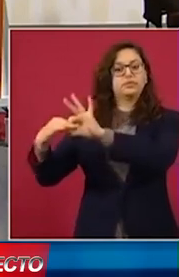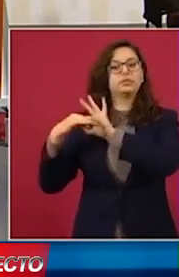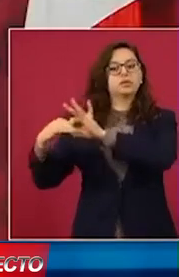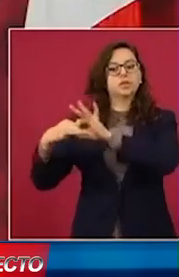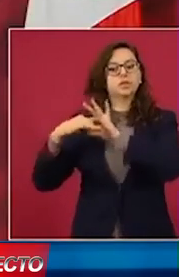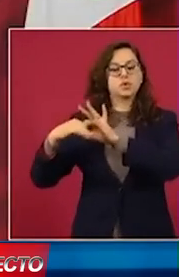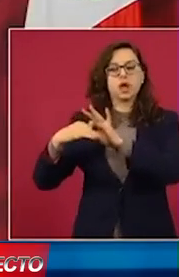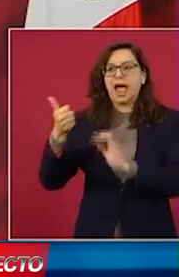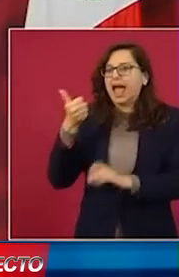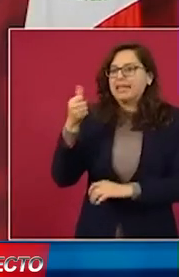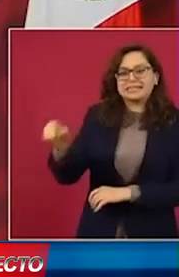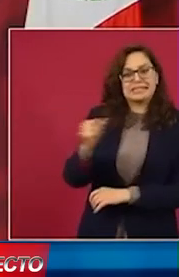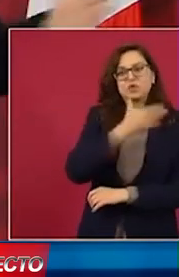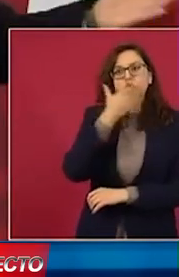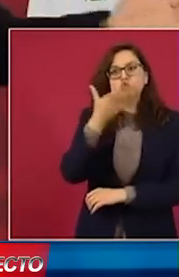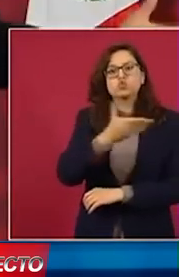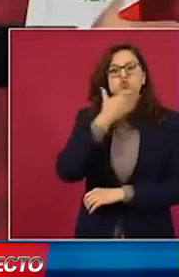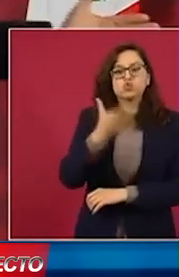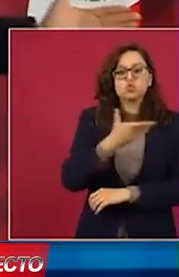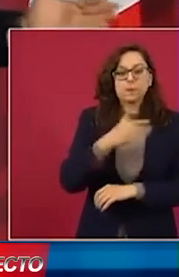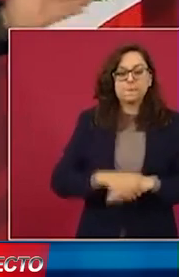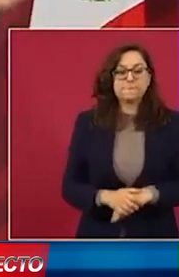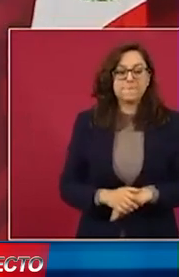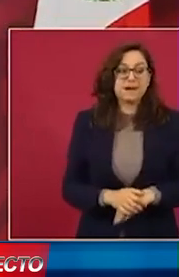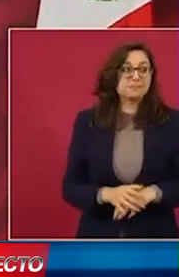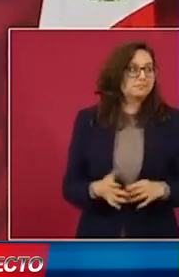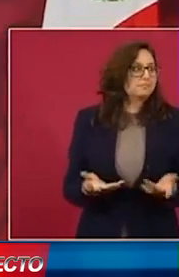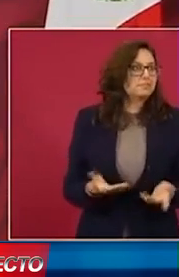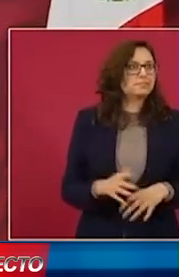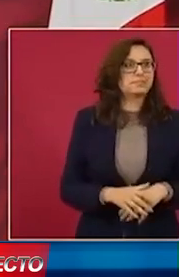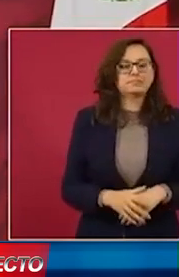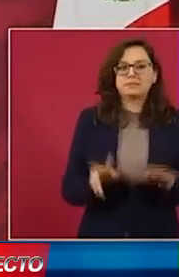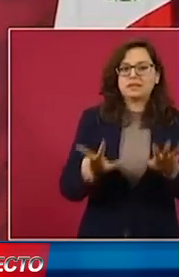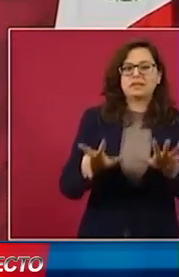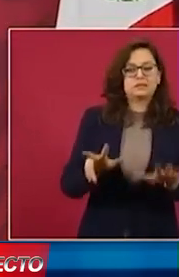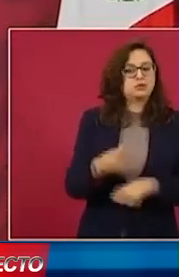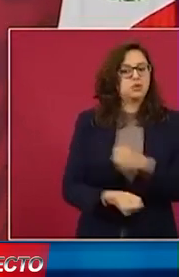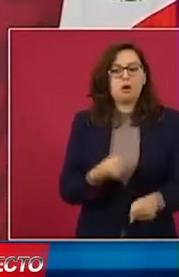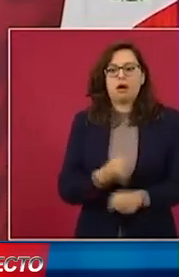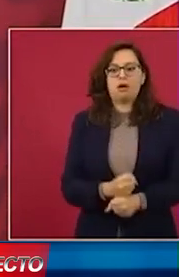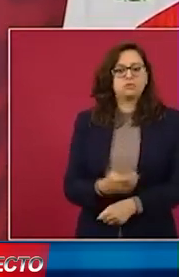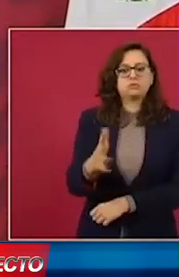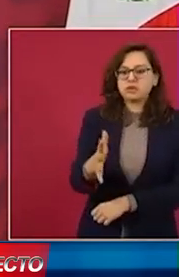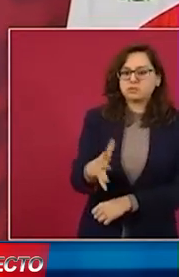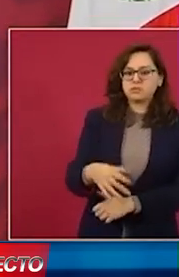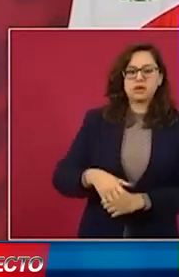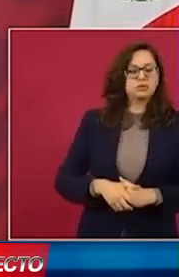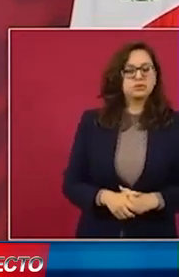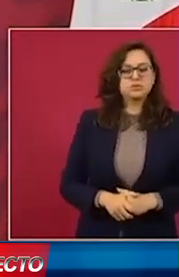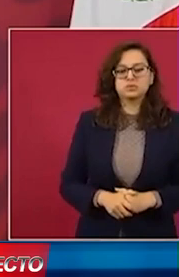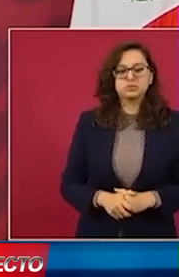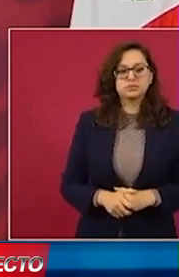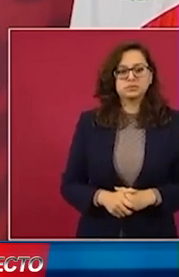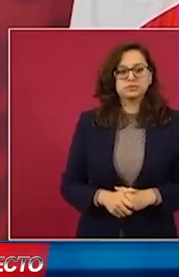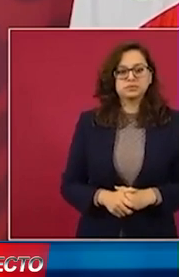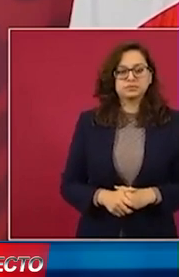Unidos, acepta el ingreso de médicos cubanos, lo incrementa, hoy día hay más de 1.200 de estos, no